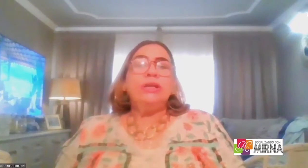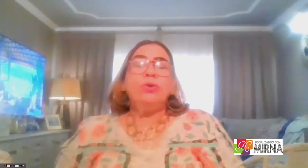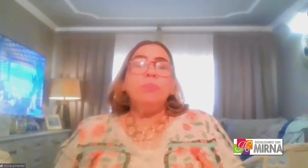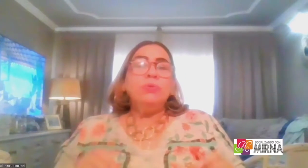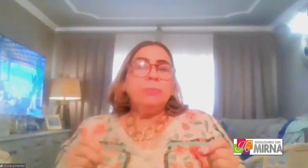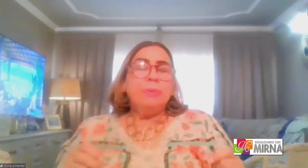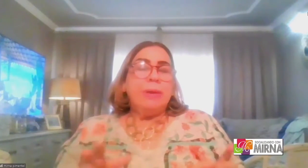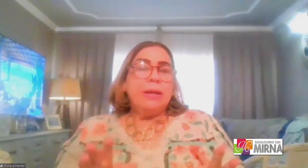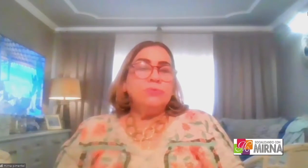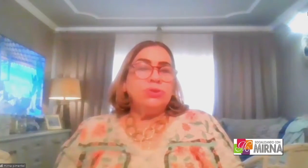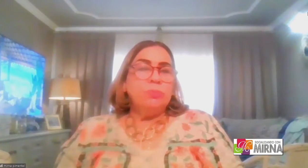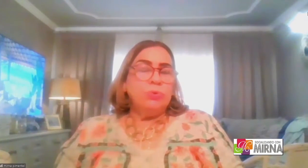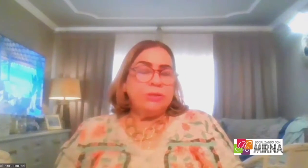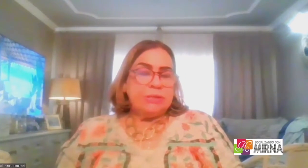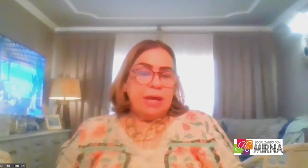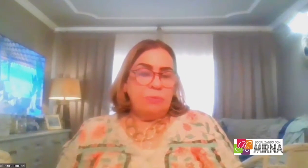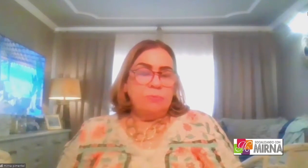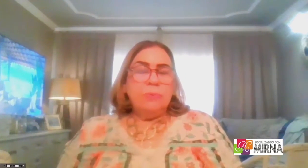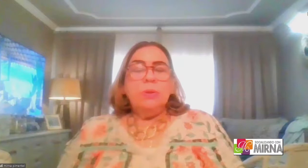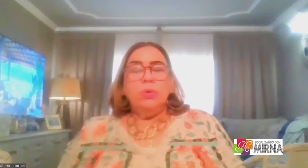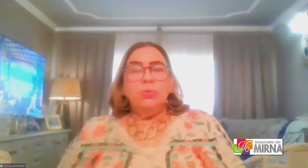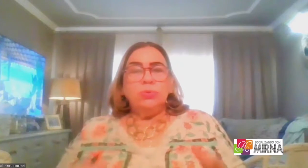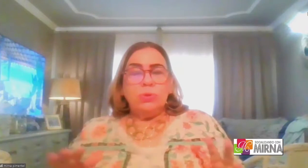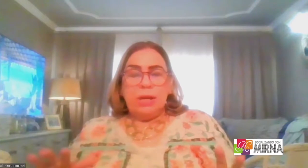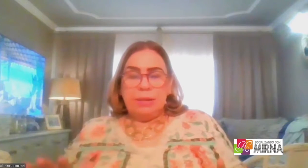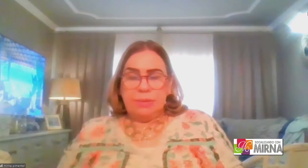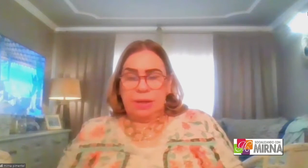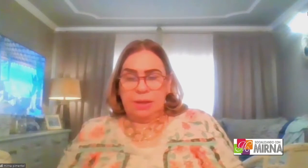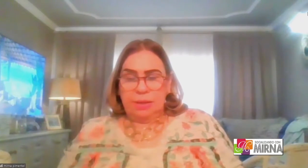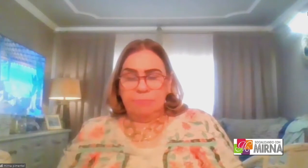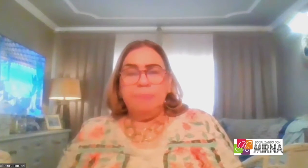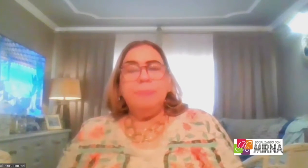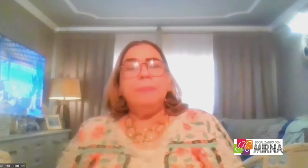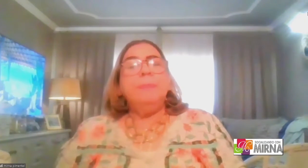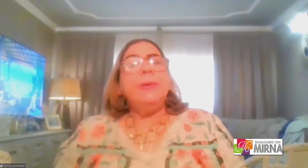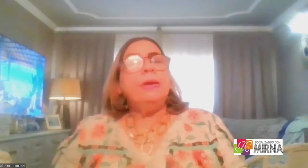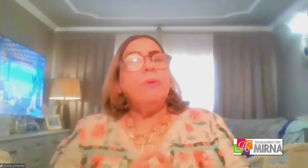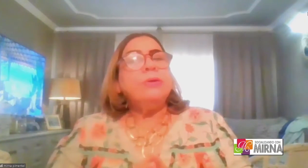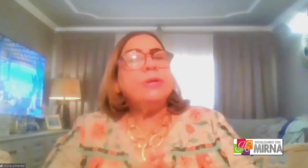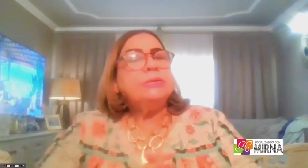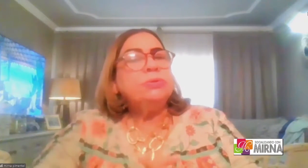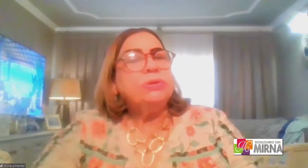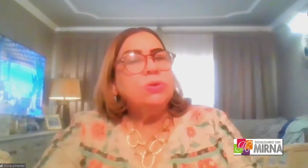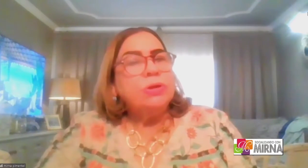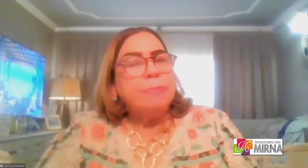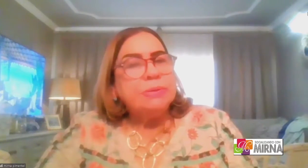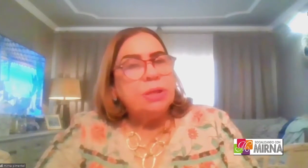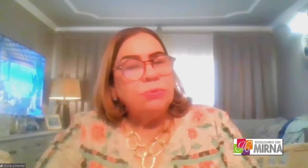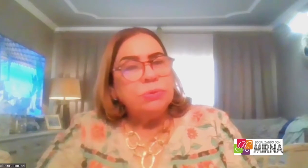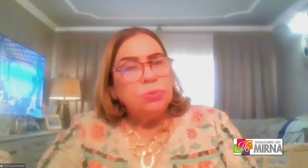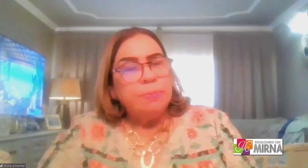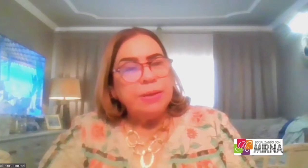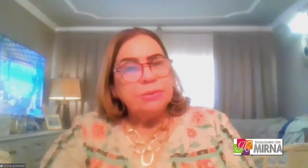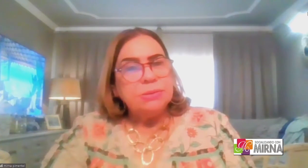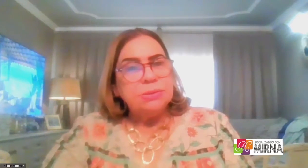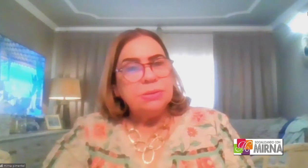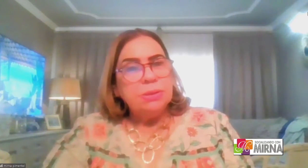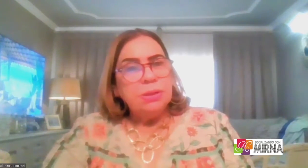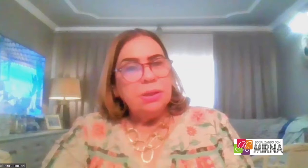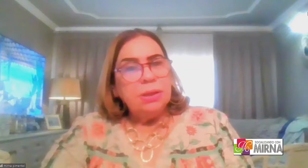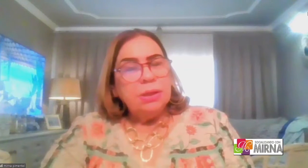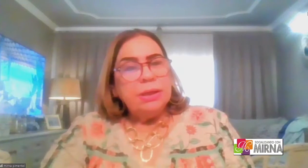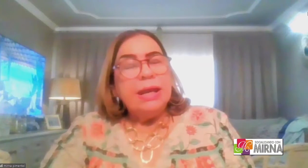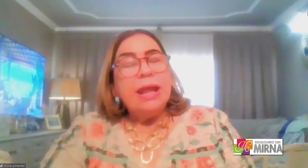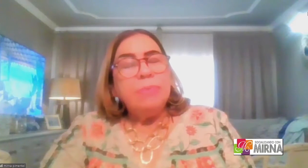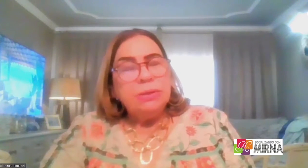videíto donde cómo se prepara un chivo guisado con todas las de la ley. Pero hay una situación que ha pasado en nuestro país,